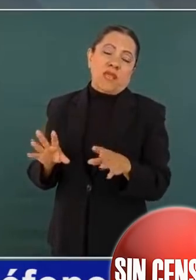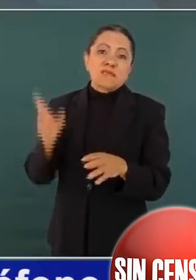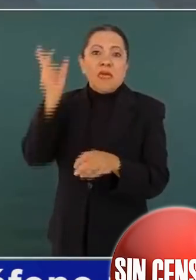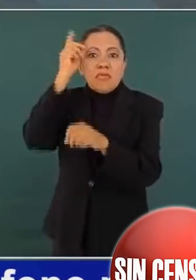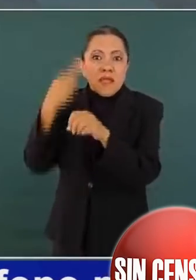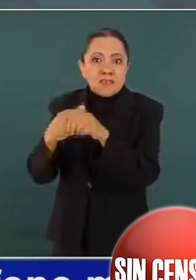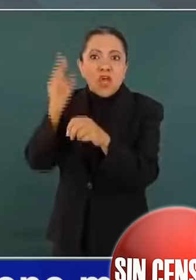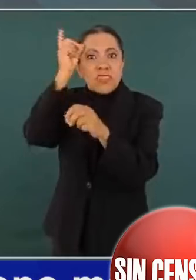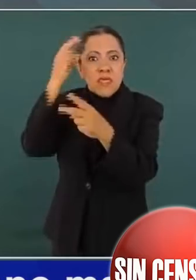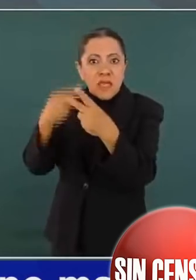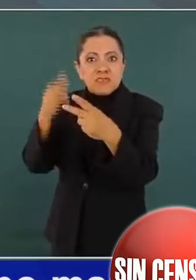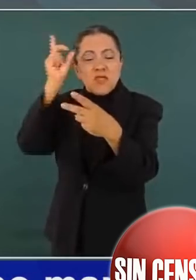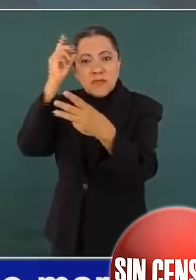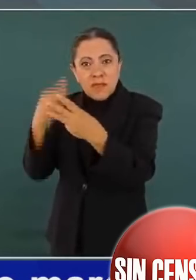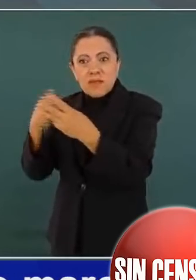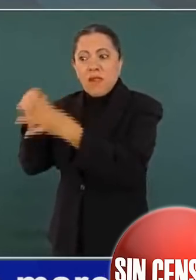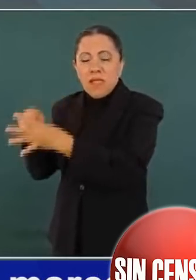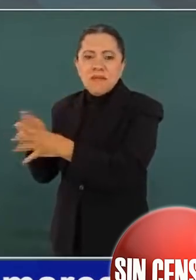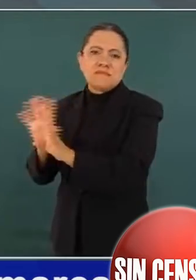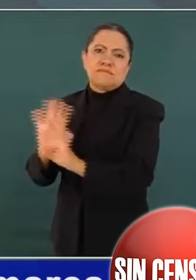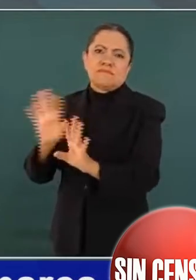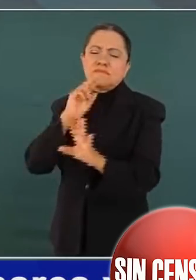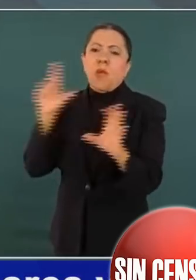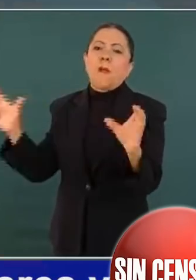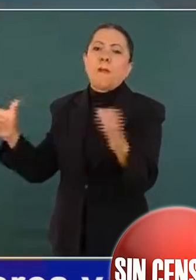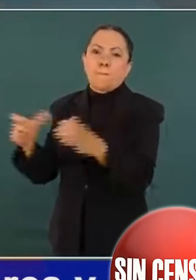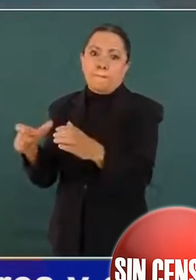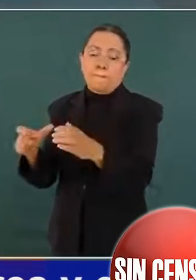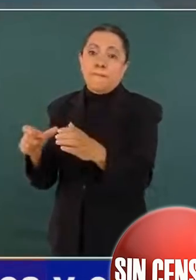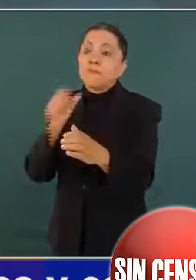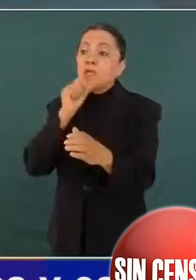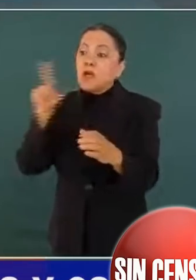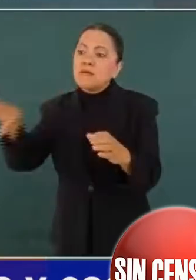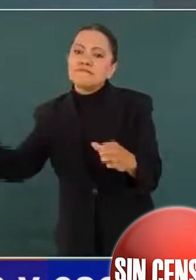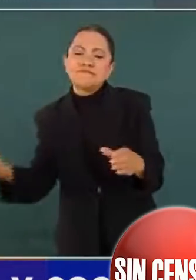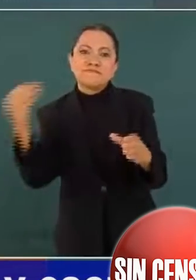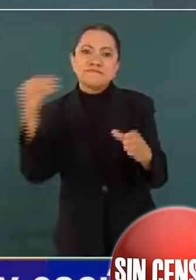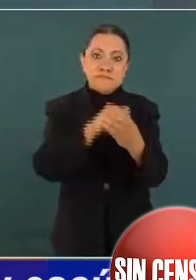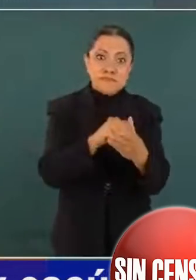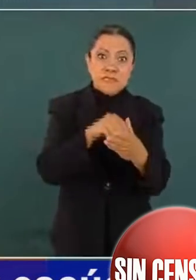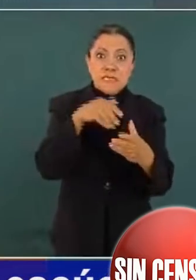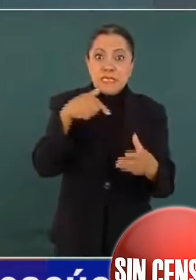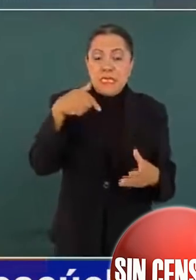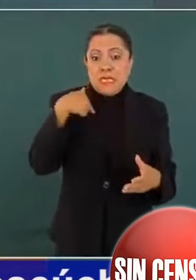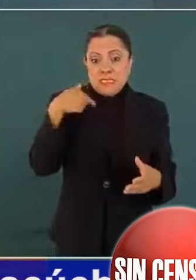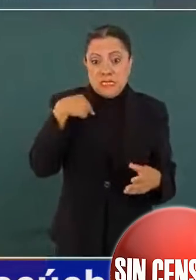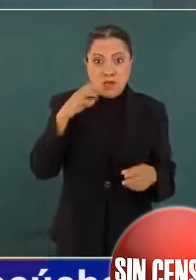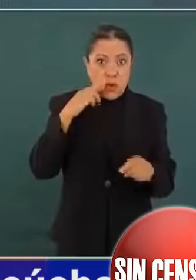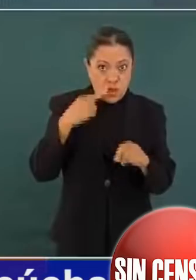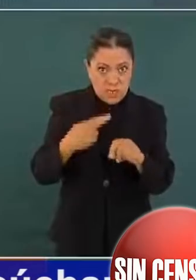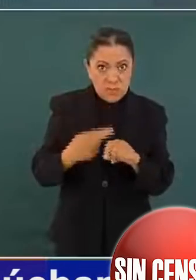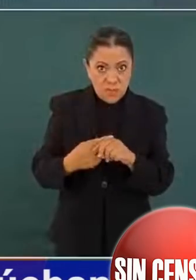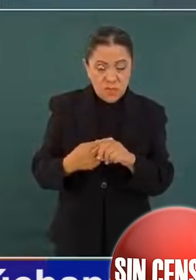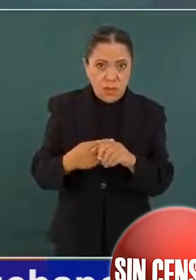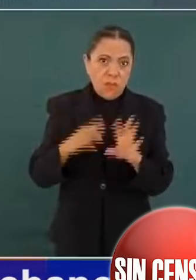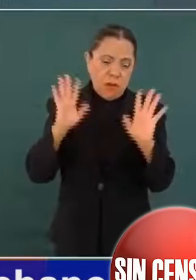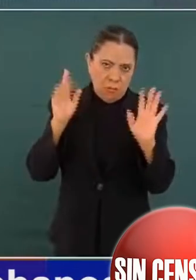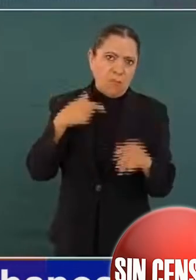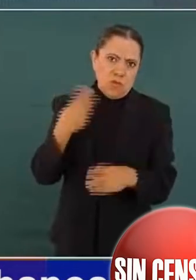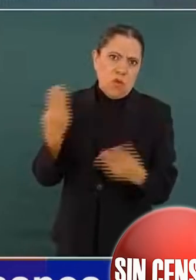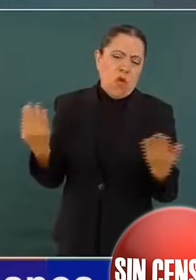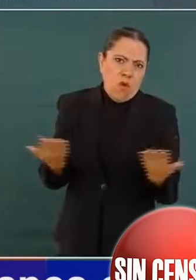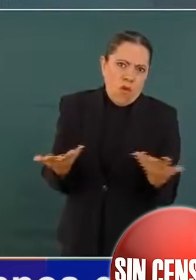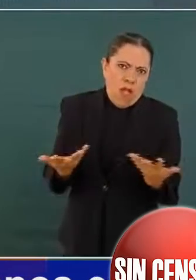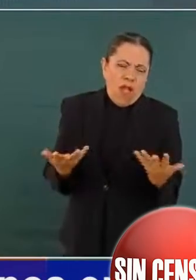y además que se nombre, si a mí me corresponde hacerlo,